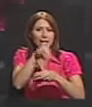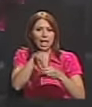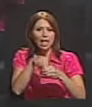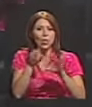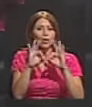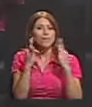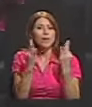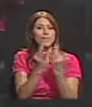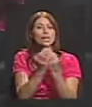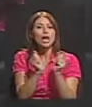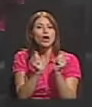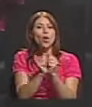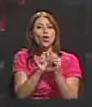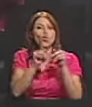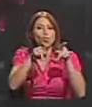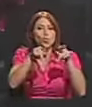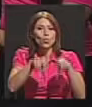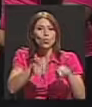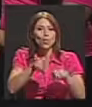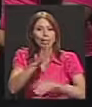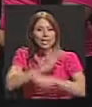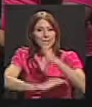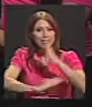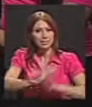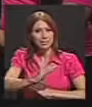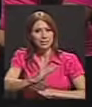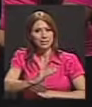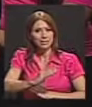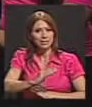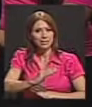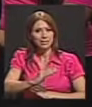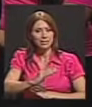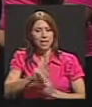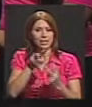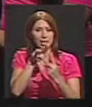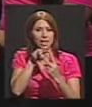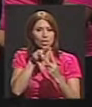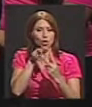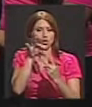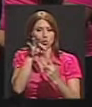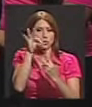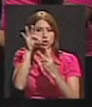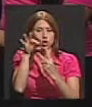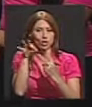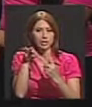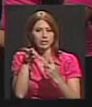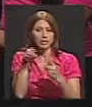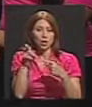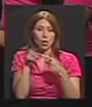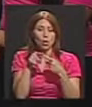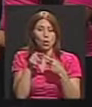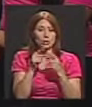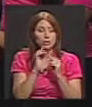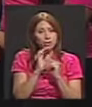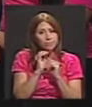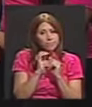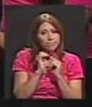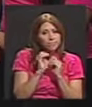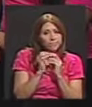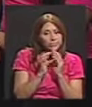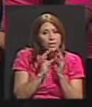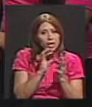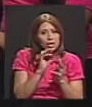un individuo que está discapacitado tiene dos opciones o se apertrecha y se une más